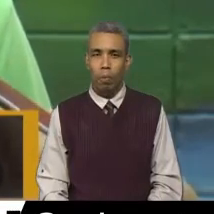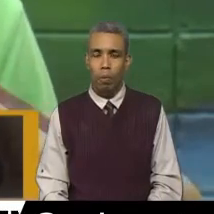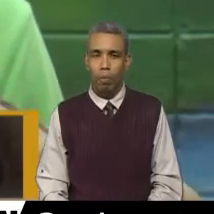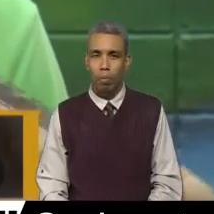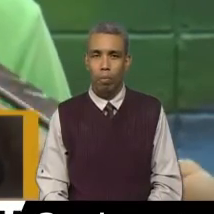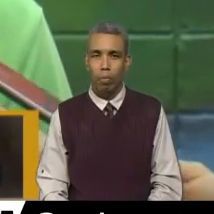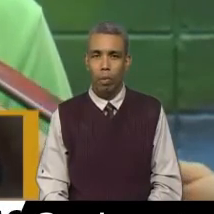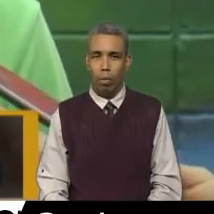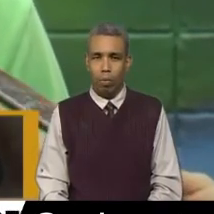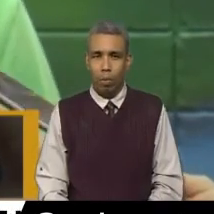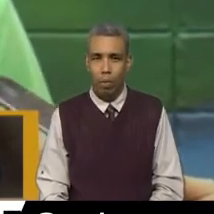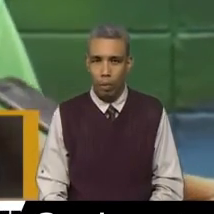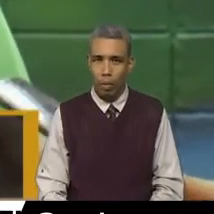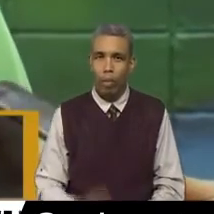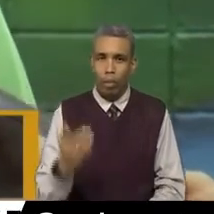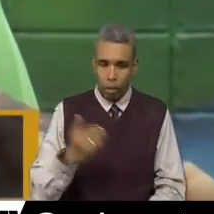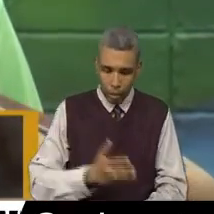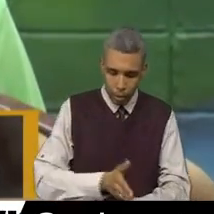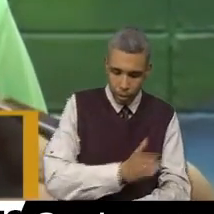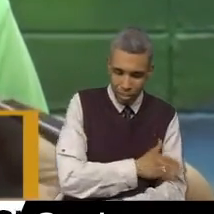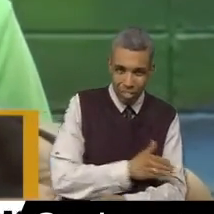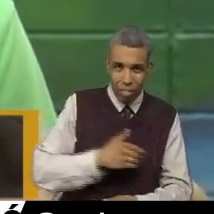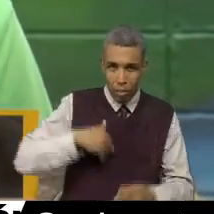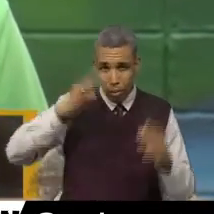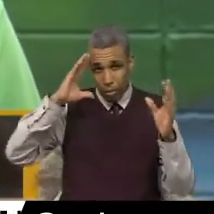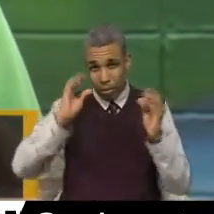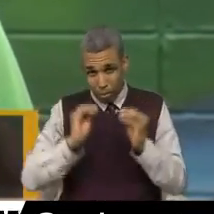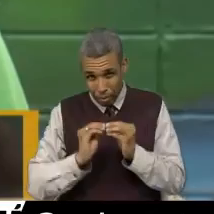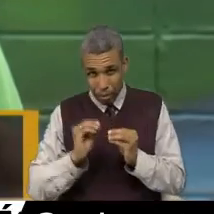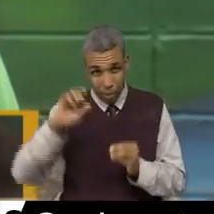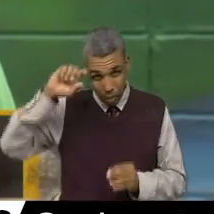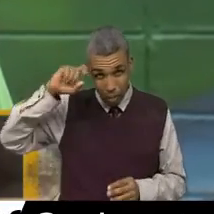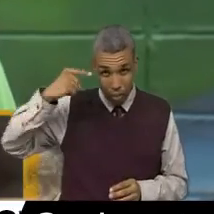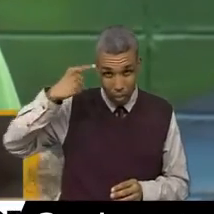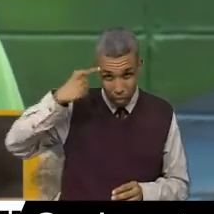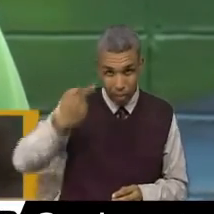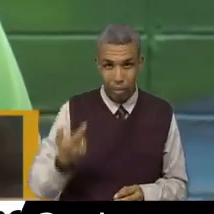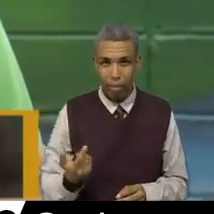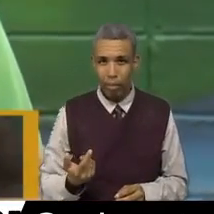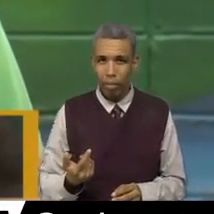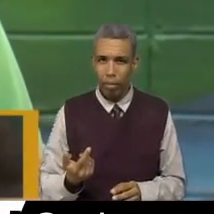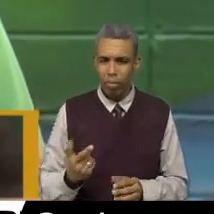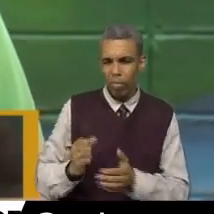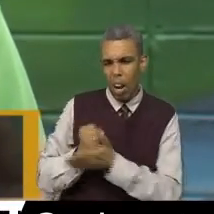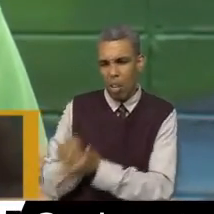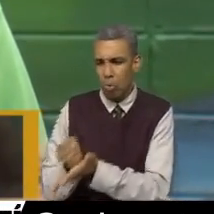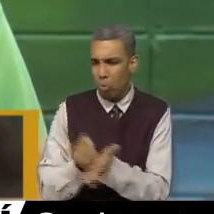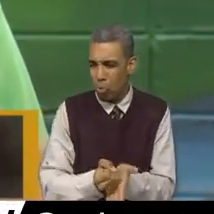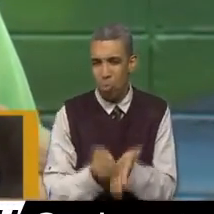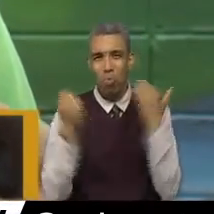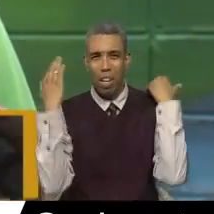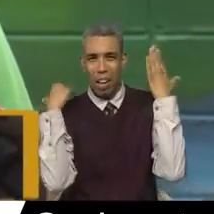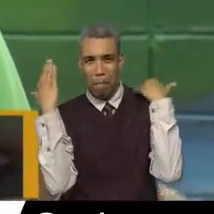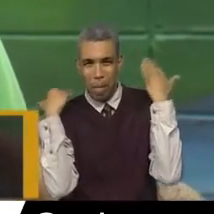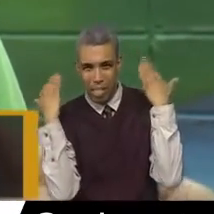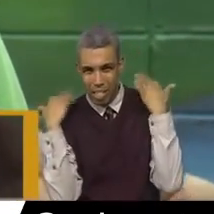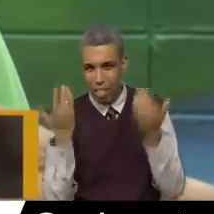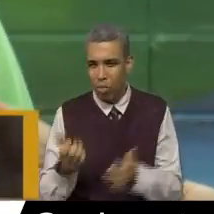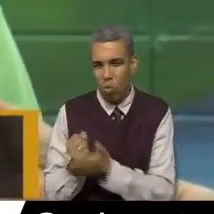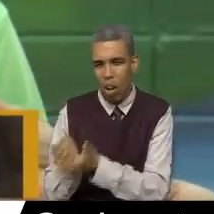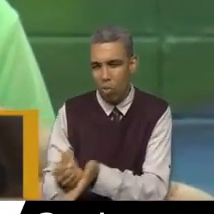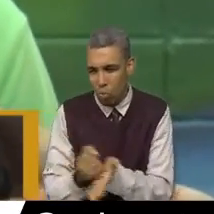incluidos en el punto 4 de los acuerdos. Ellos han hecho sus asambleas comunitarias en cada vereda, han generado